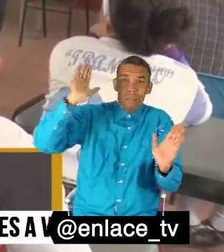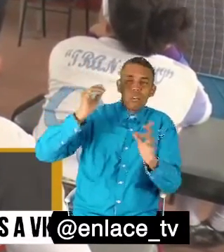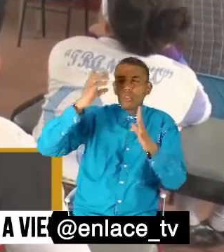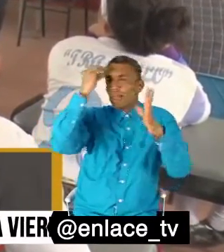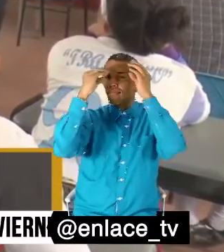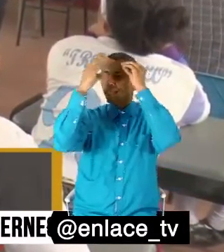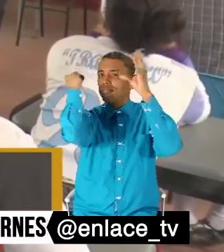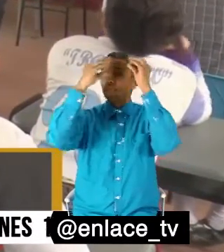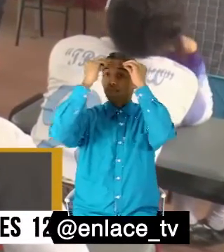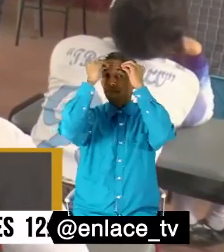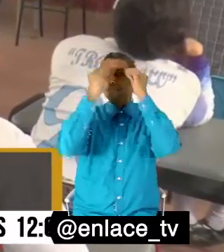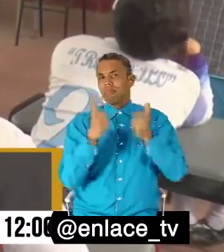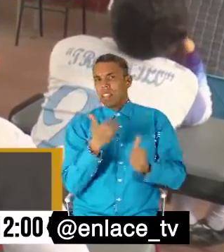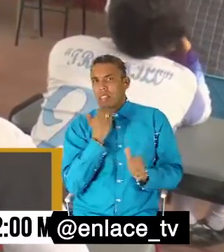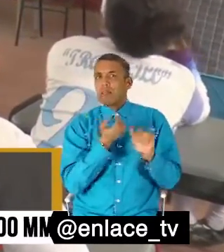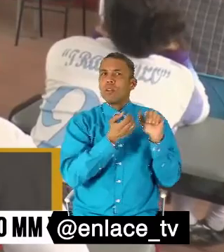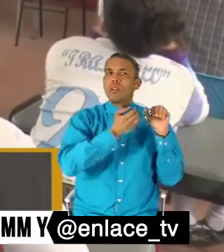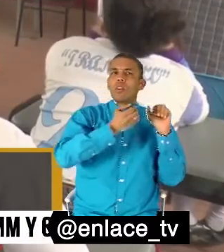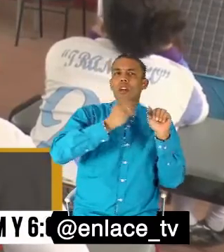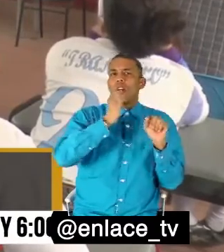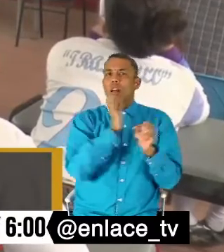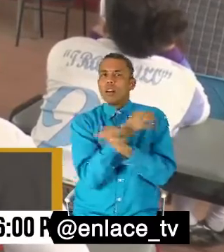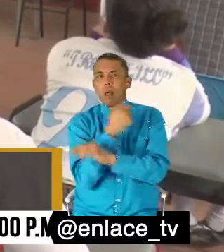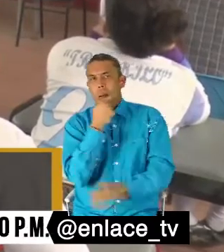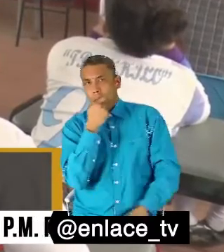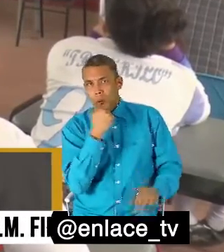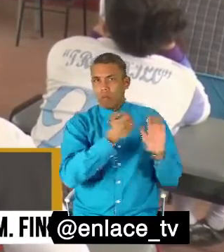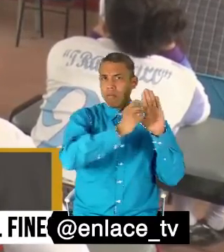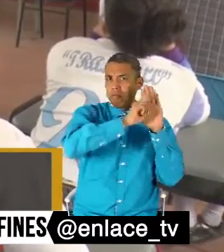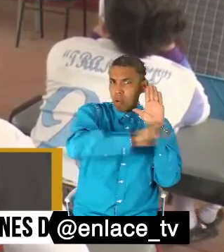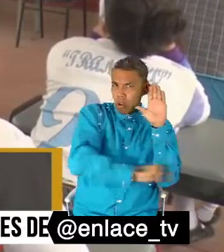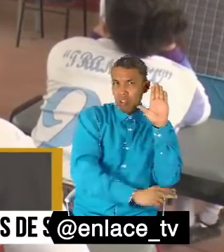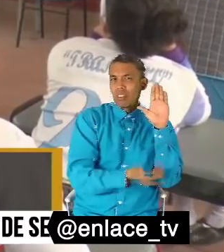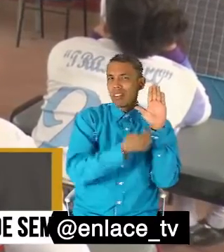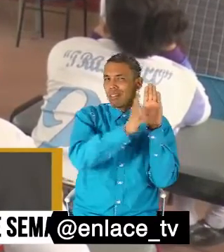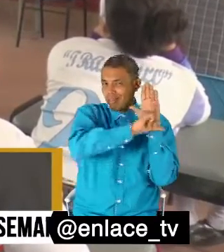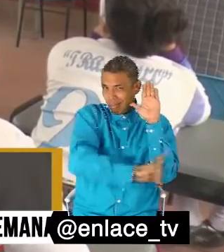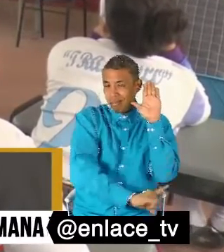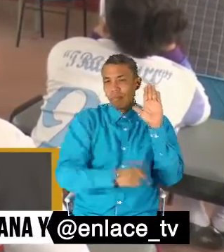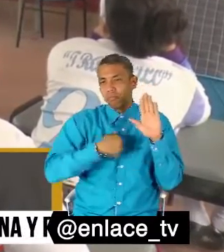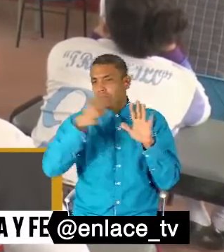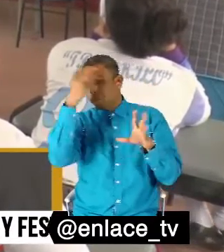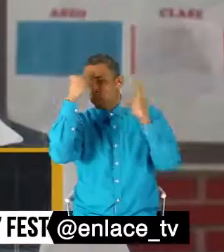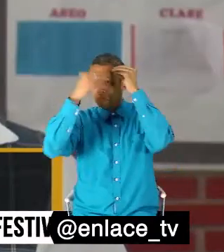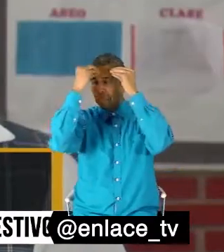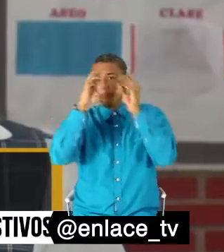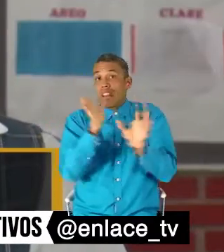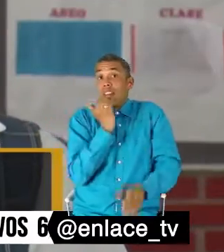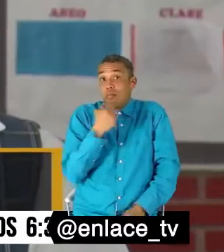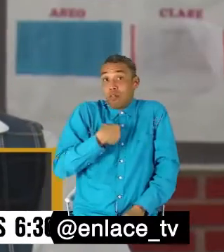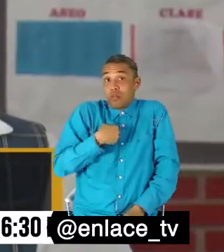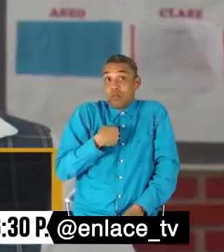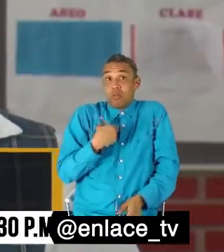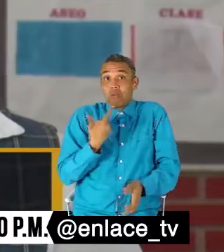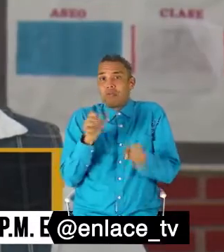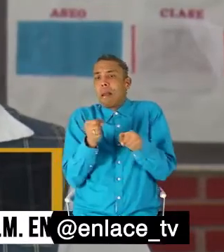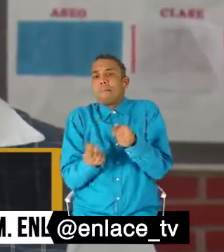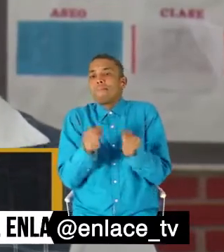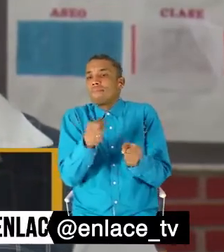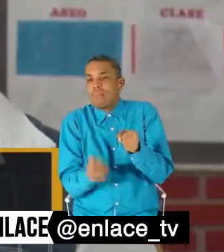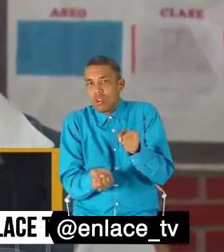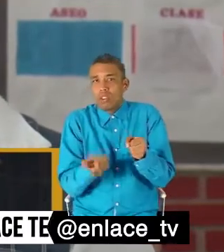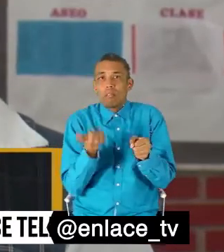esta, pues lo de las normas de tránsito, las señales de tránsito y todo eso. Que de pronto, pues en mi caso yo no conduzco todavía,